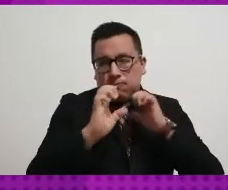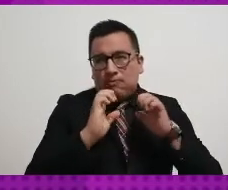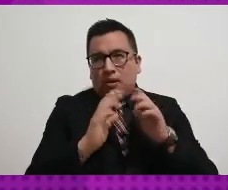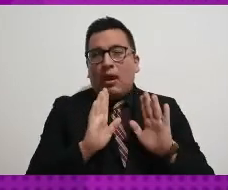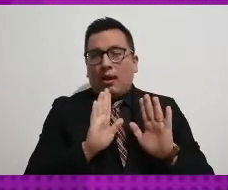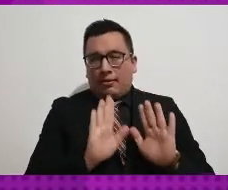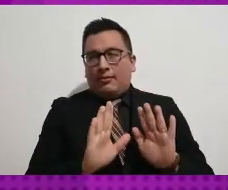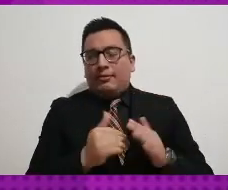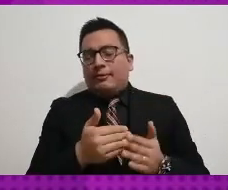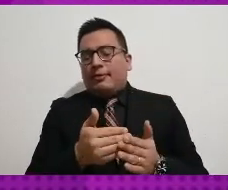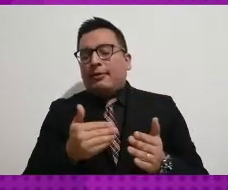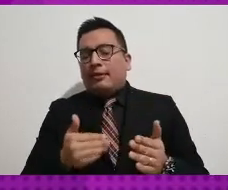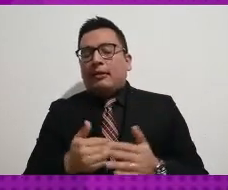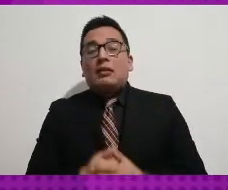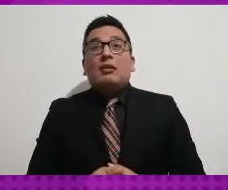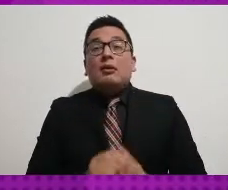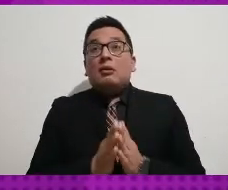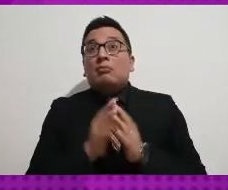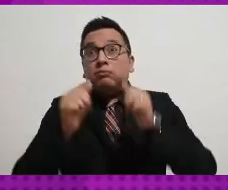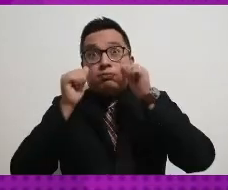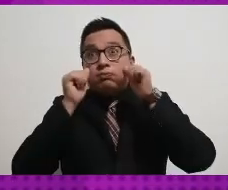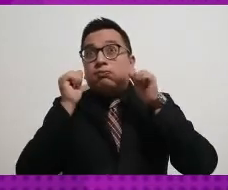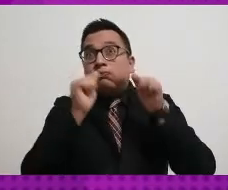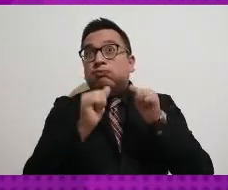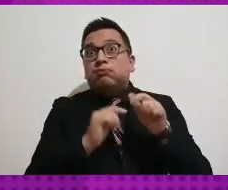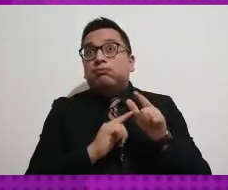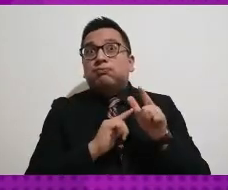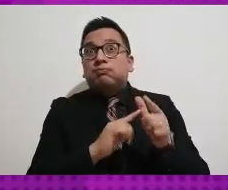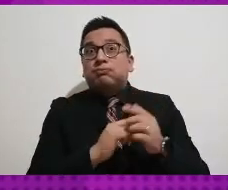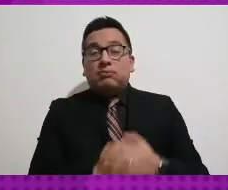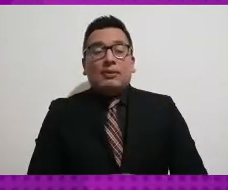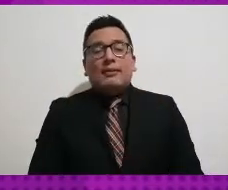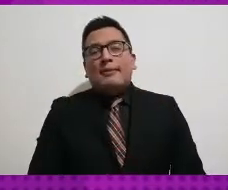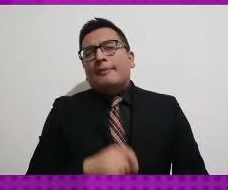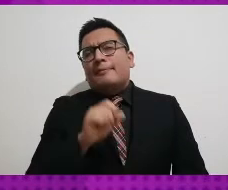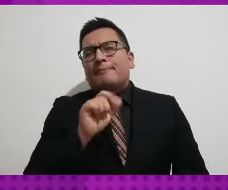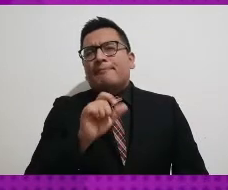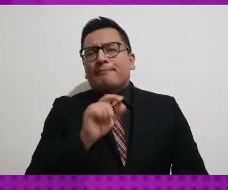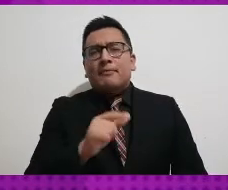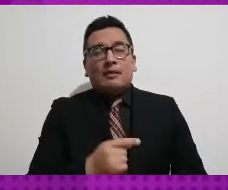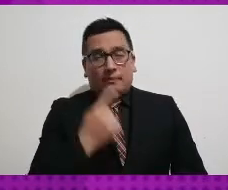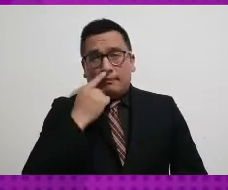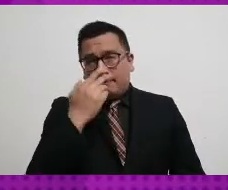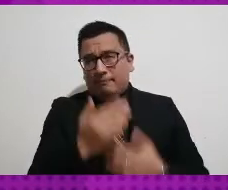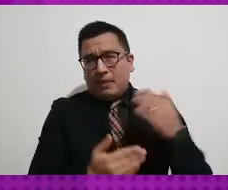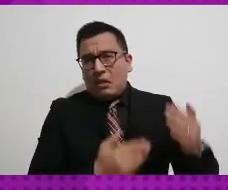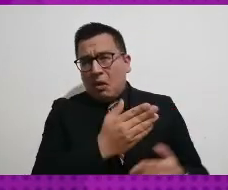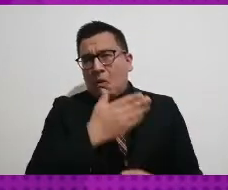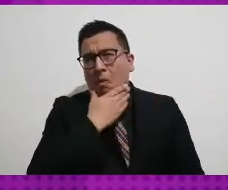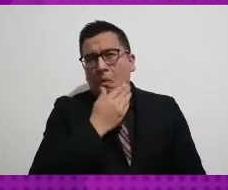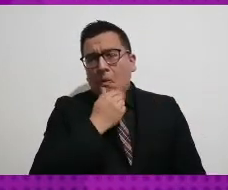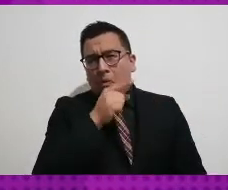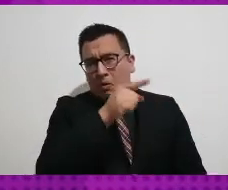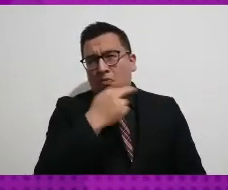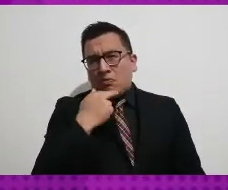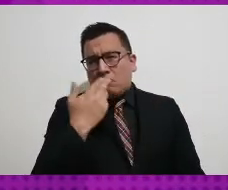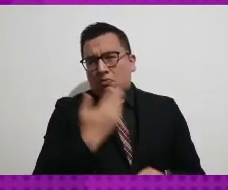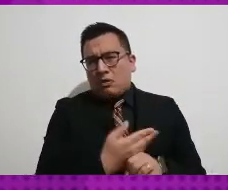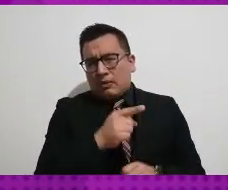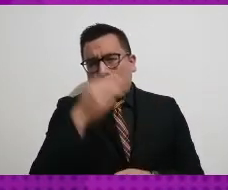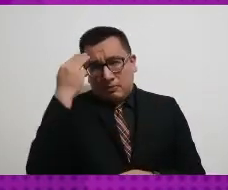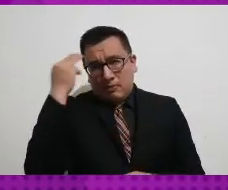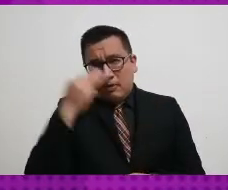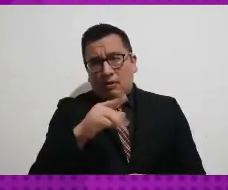quiero tomar un tiempo para invitarle a que se quede con nosotros y también para presentarle la semblanza curricular del maestro